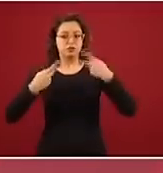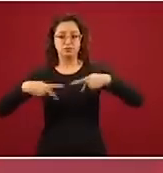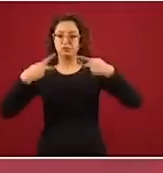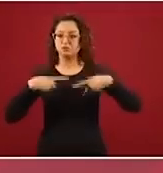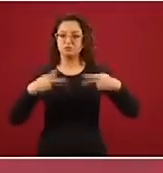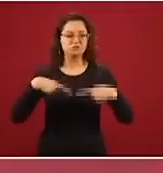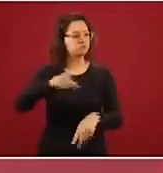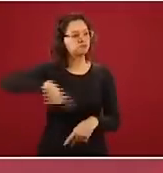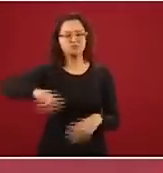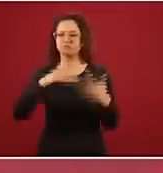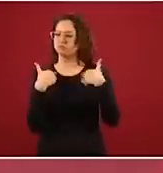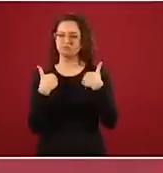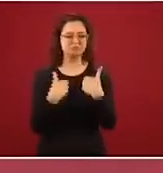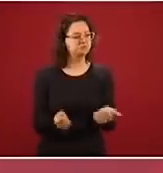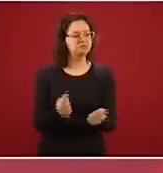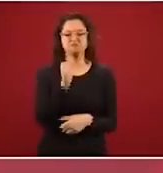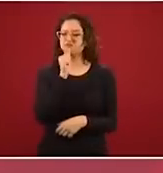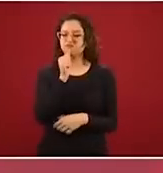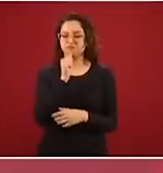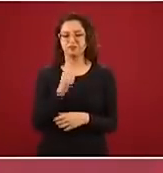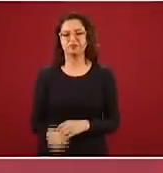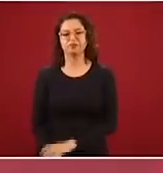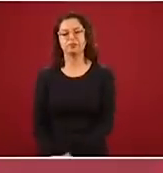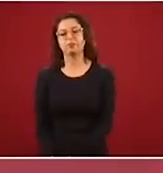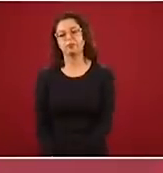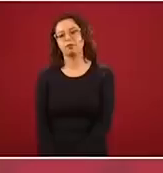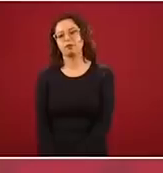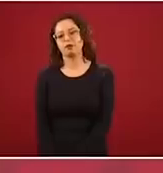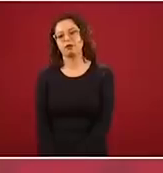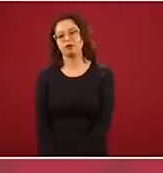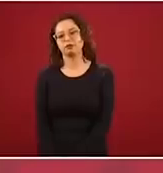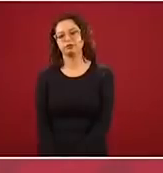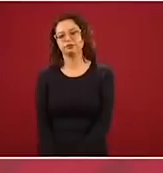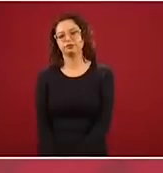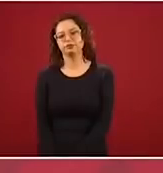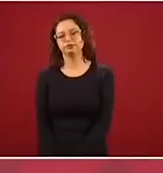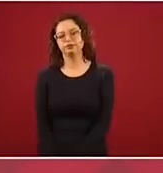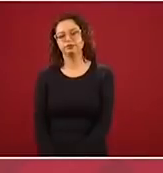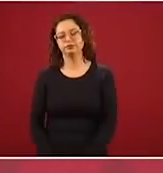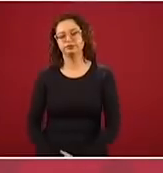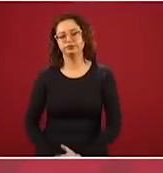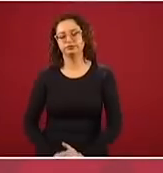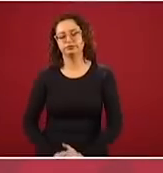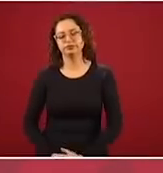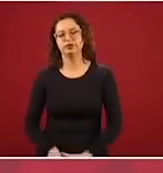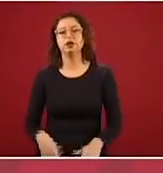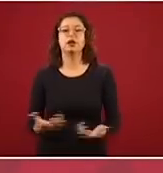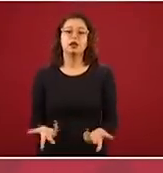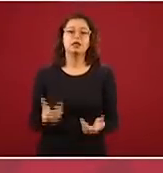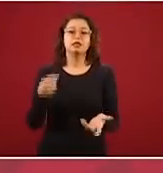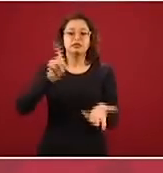y si se cometen actos de corrupción, como compras